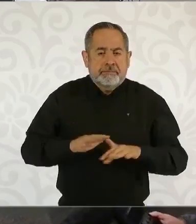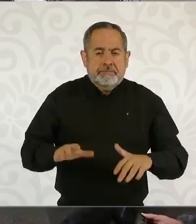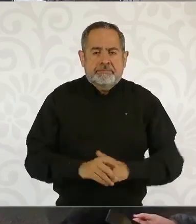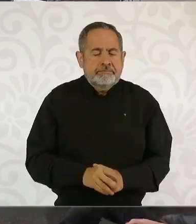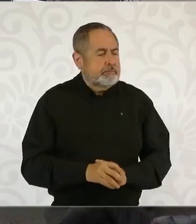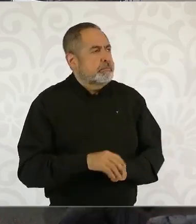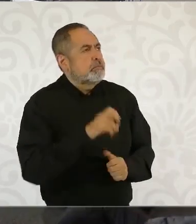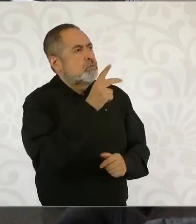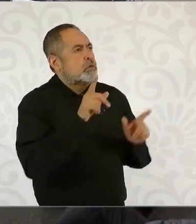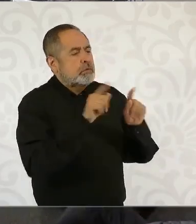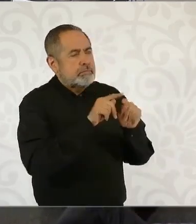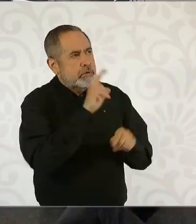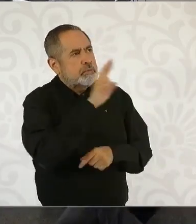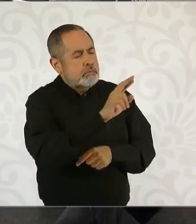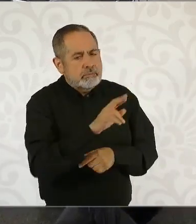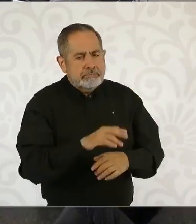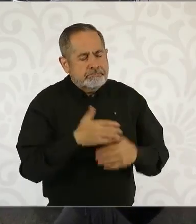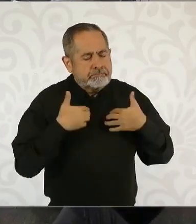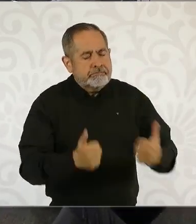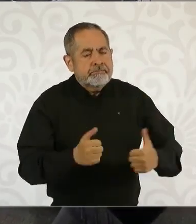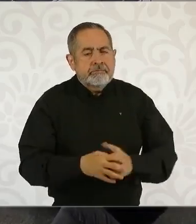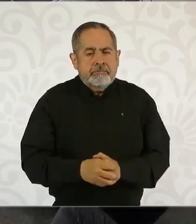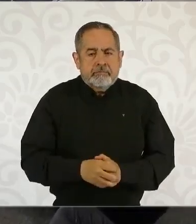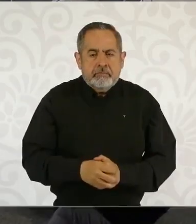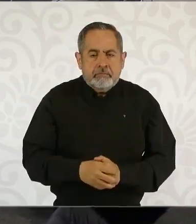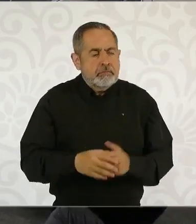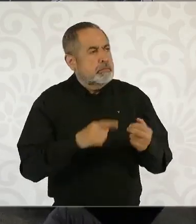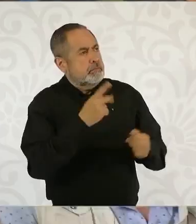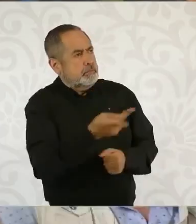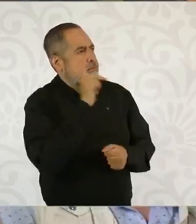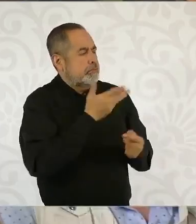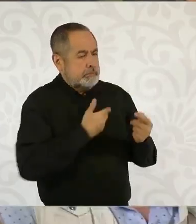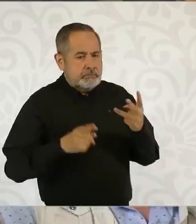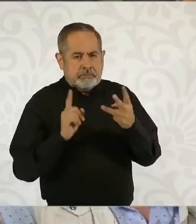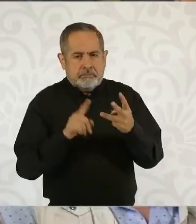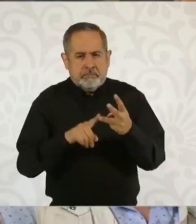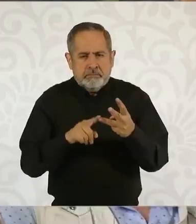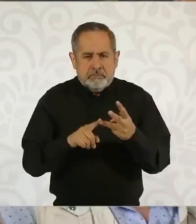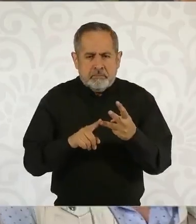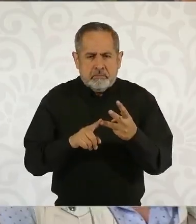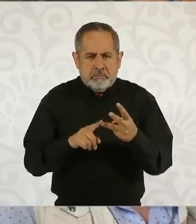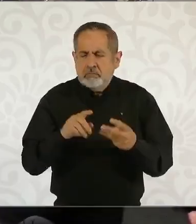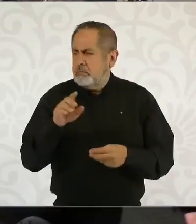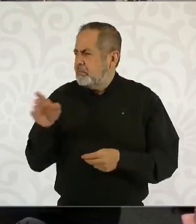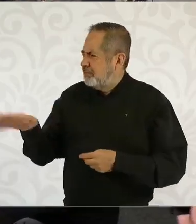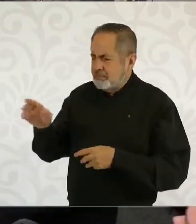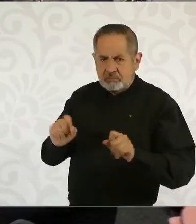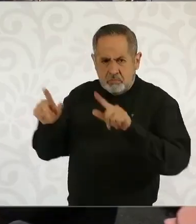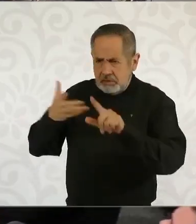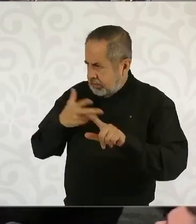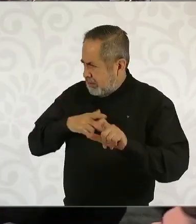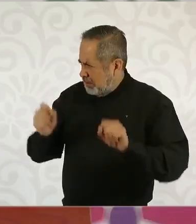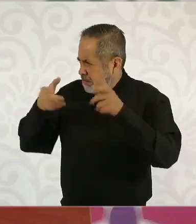Ok, esa es su respuesta, lo entiendo. Presidenta, el tercer tema que quiero abordar… ¿Por qué no pones ya tienes